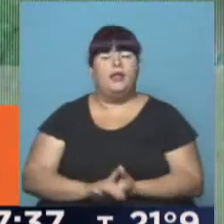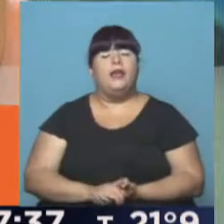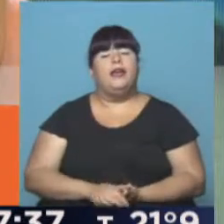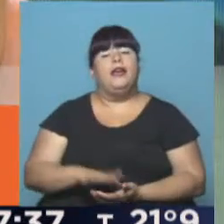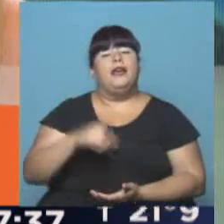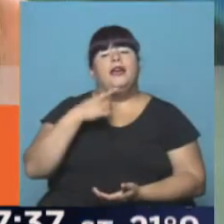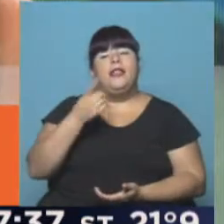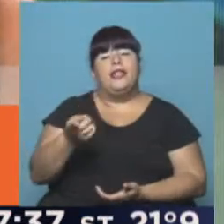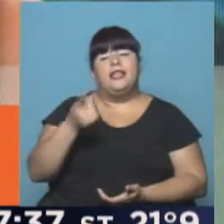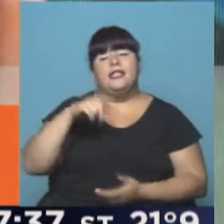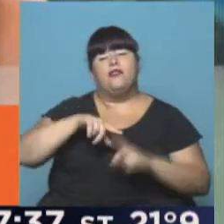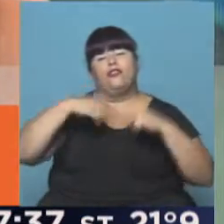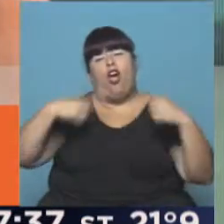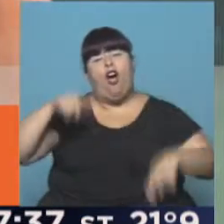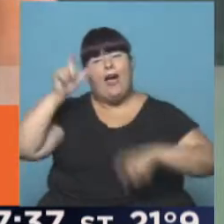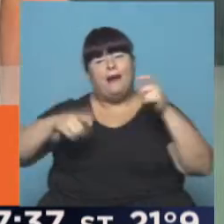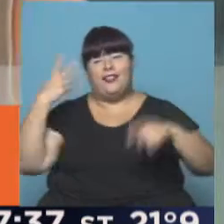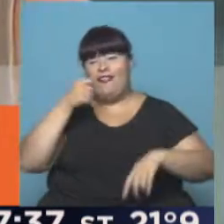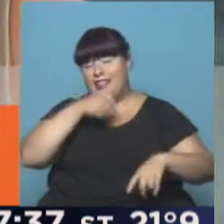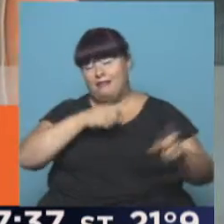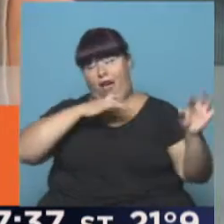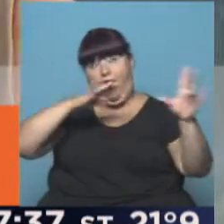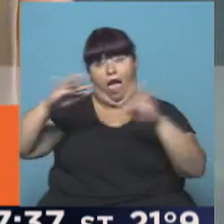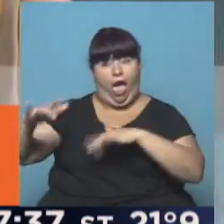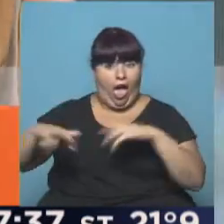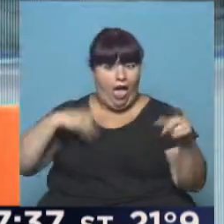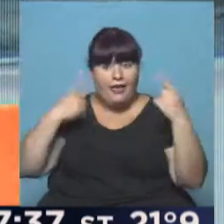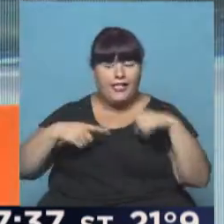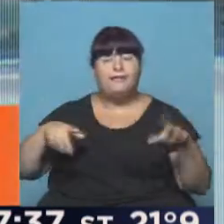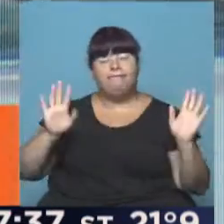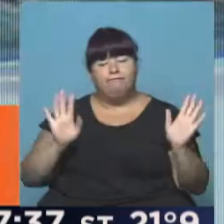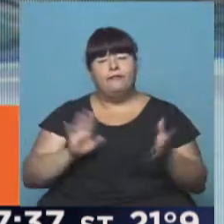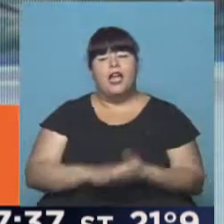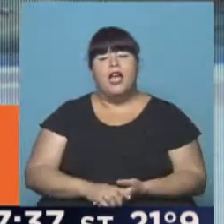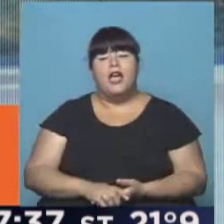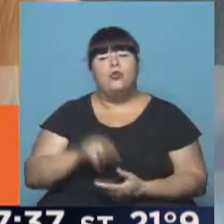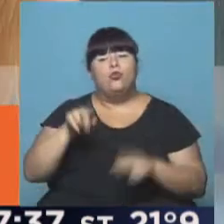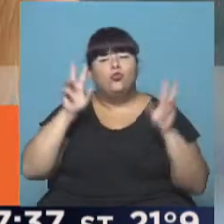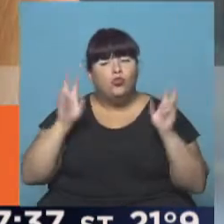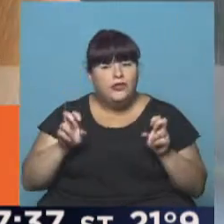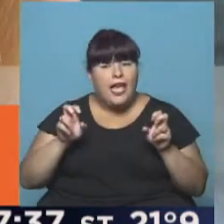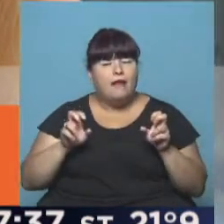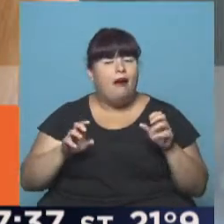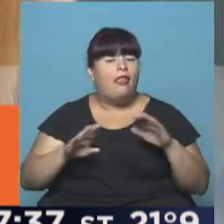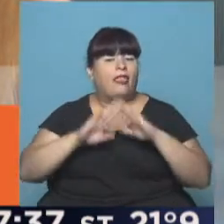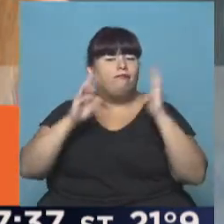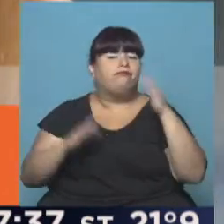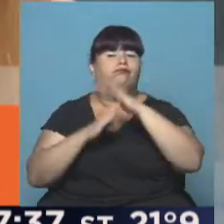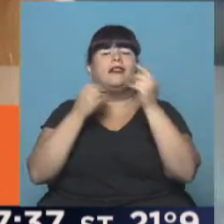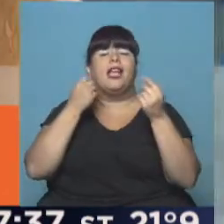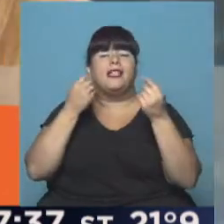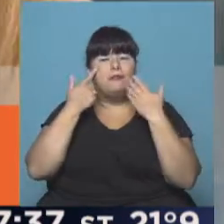Dice Semino, entre toda la gente que habló el fin de semana, bueno, de todo un poco hubo, que es un tema estructural. Lo que se